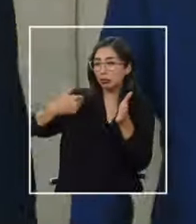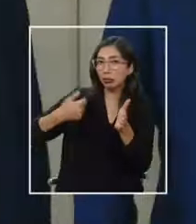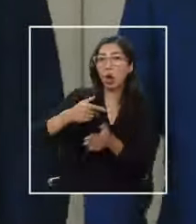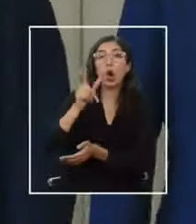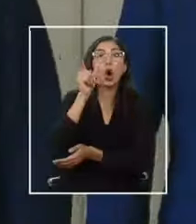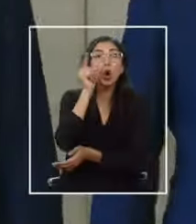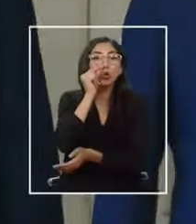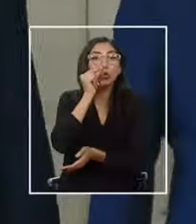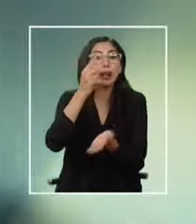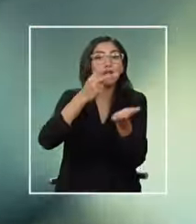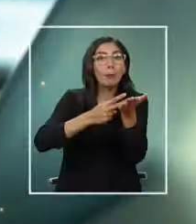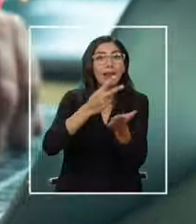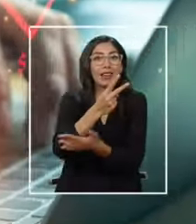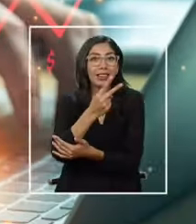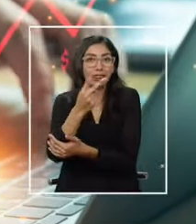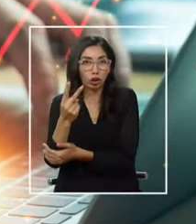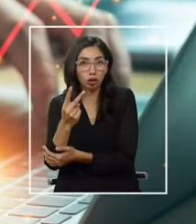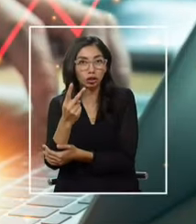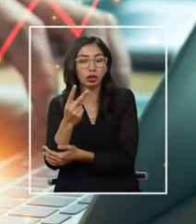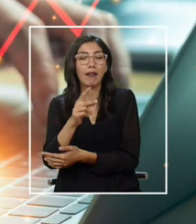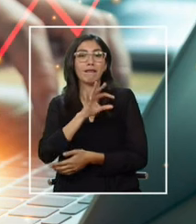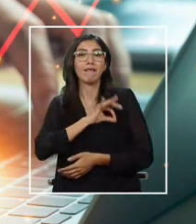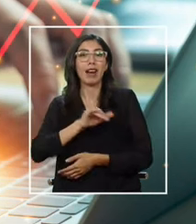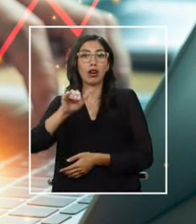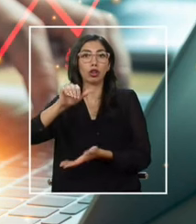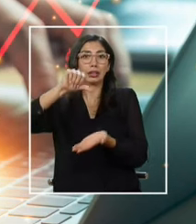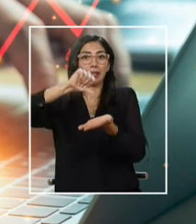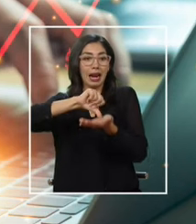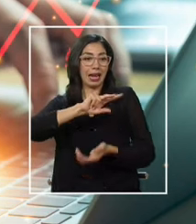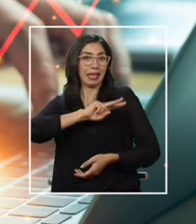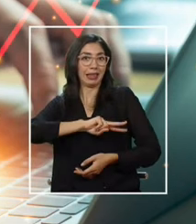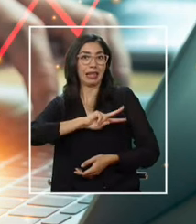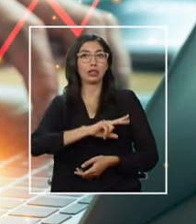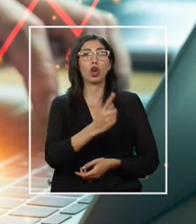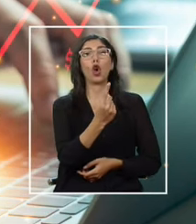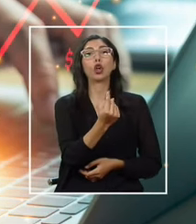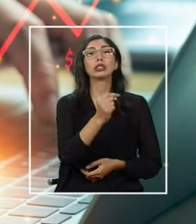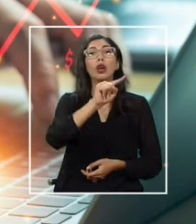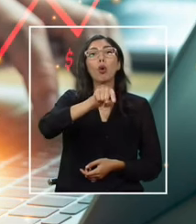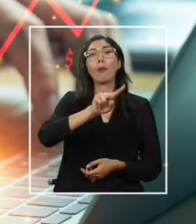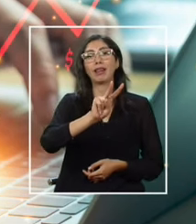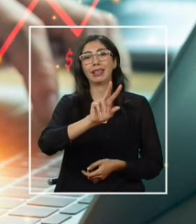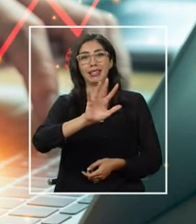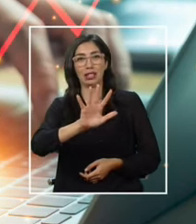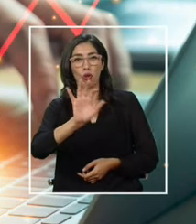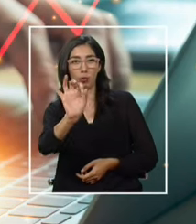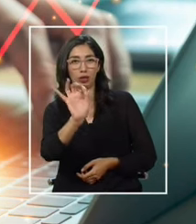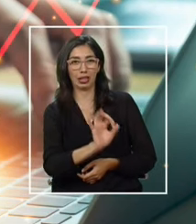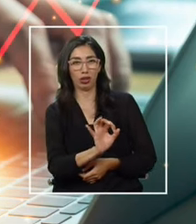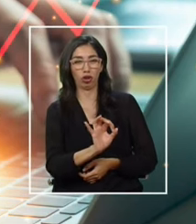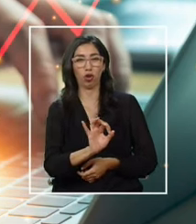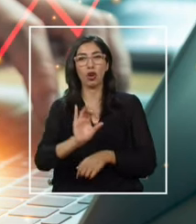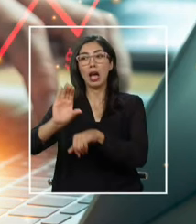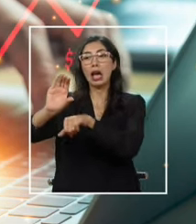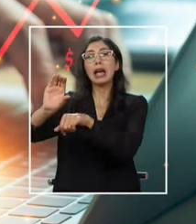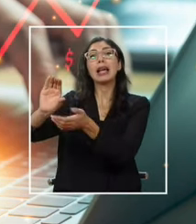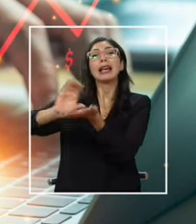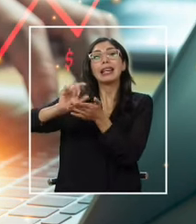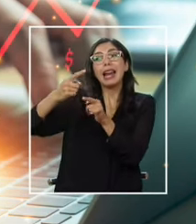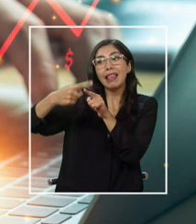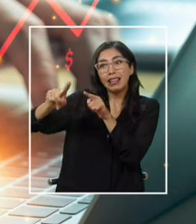del 2022, la tasa del Banco Central estaba en 11,25% y la de los créditos de consumo en